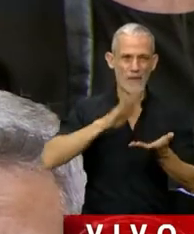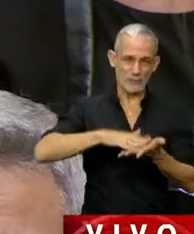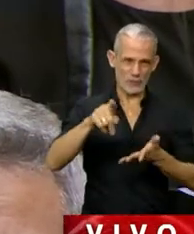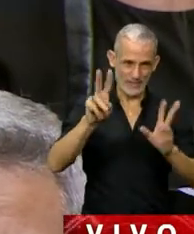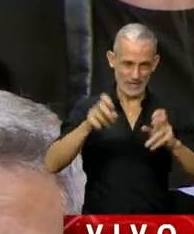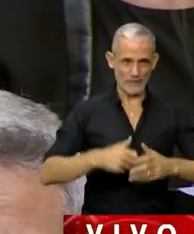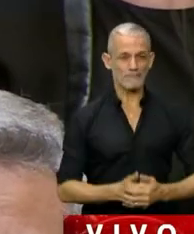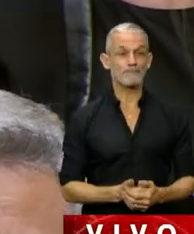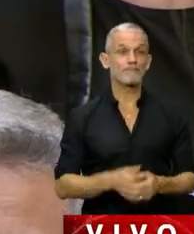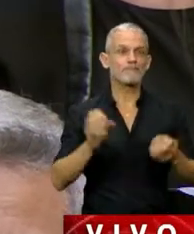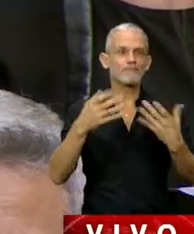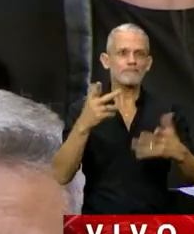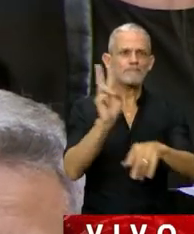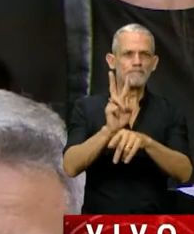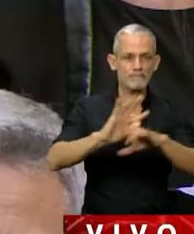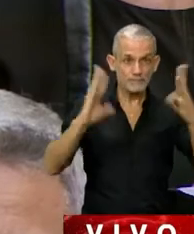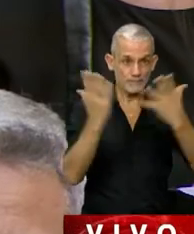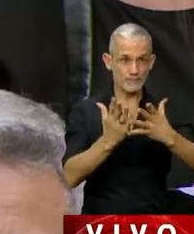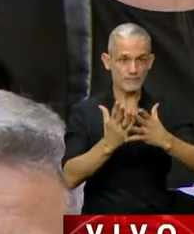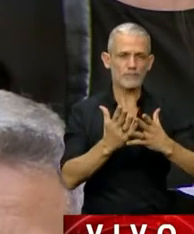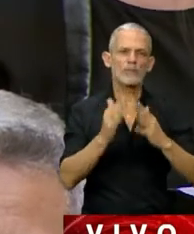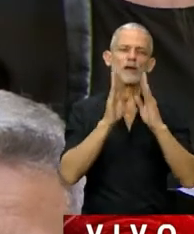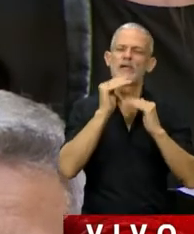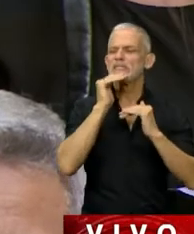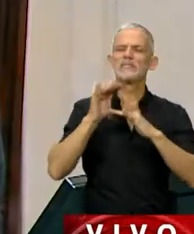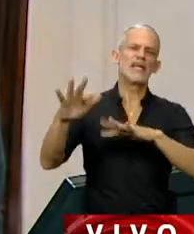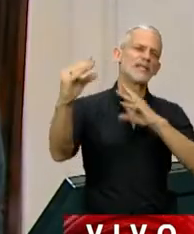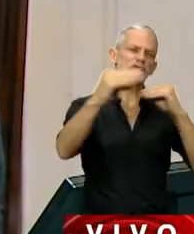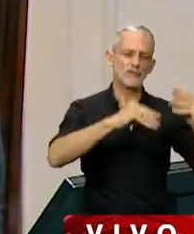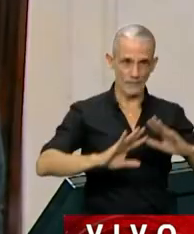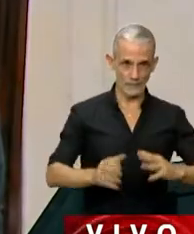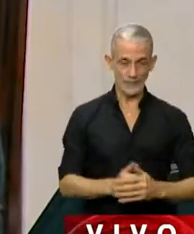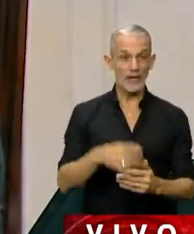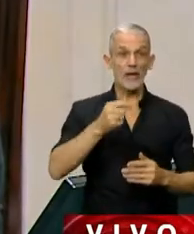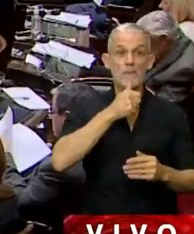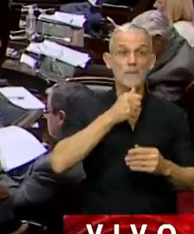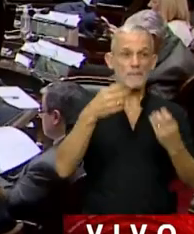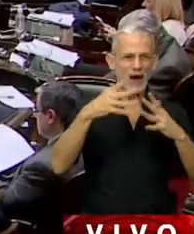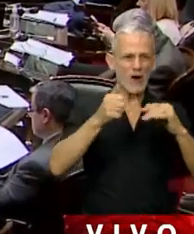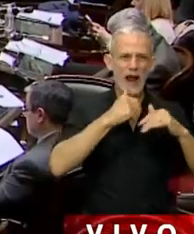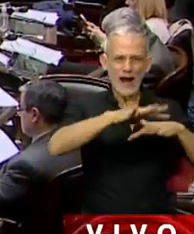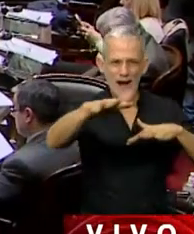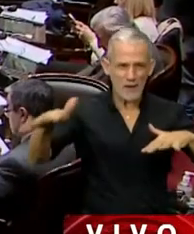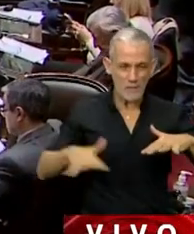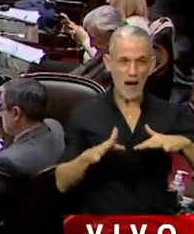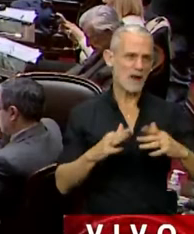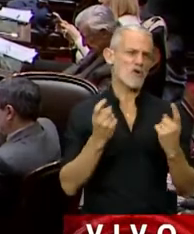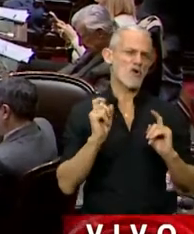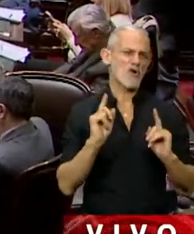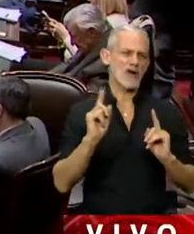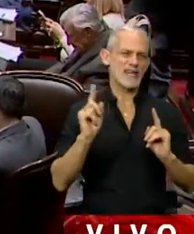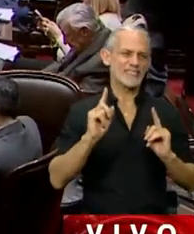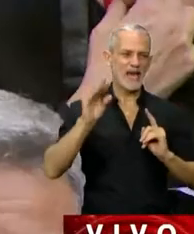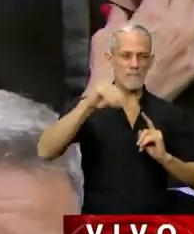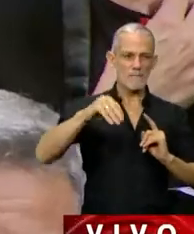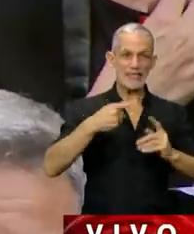mismo. Mejorar la conservación y el uso sostenible. Por favor, silencio en la sala. De los océanos y sus recursos. No hace falta